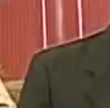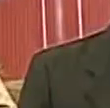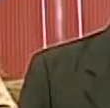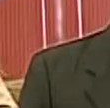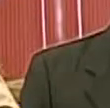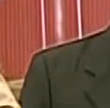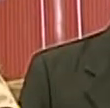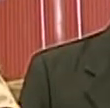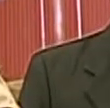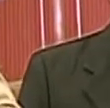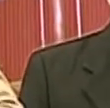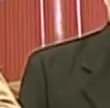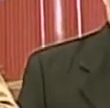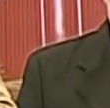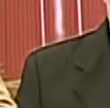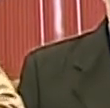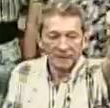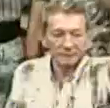comandando 8